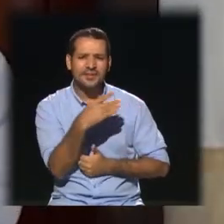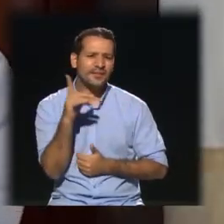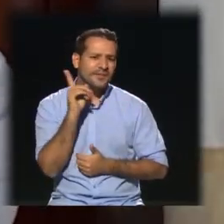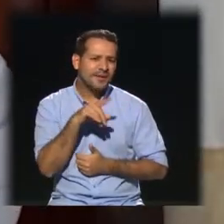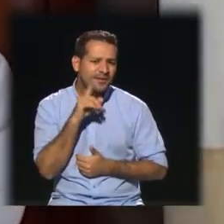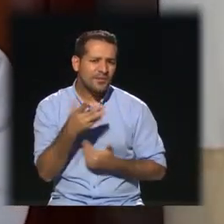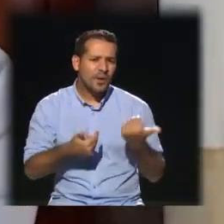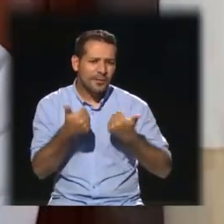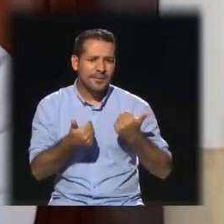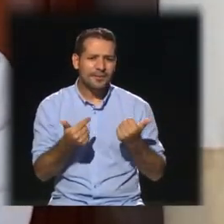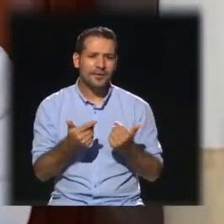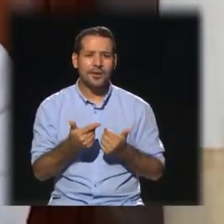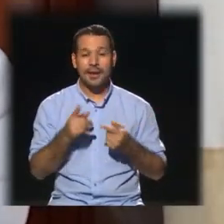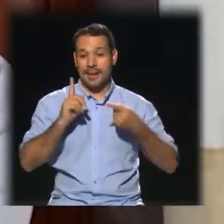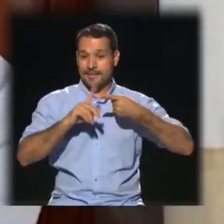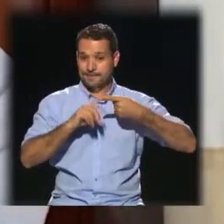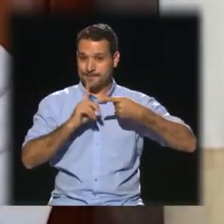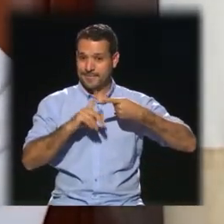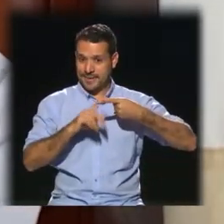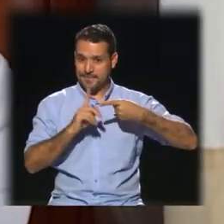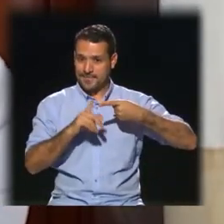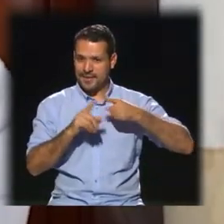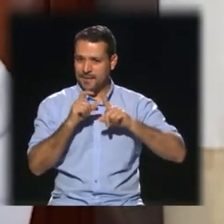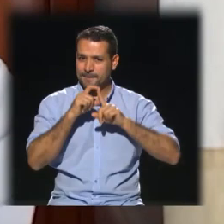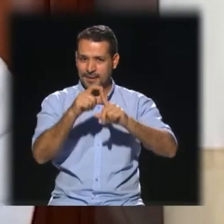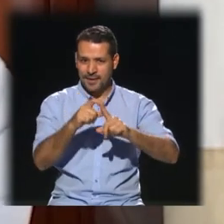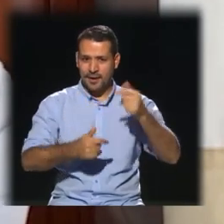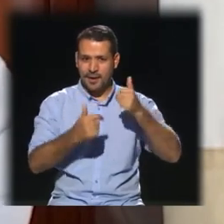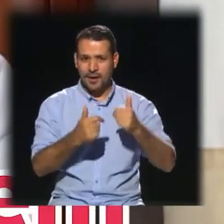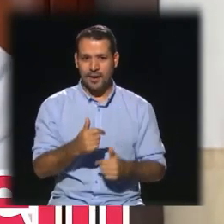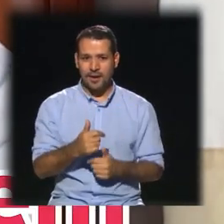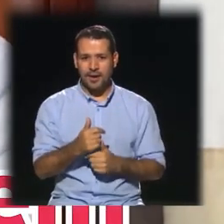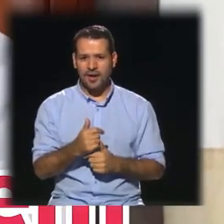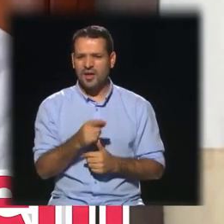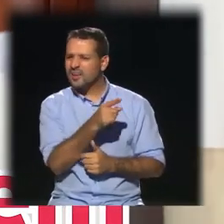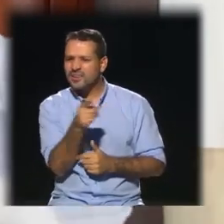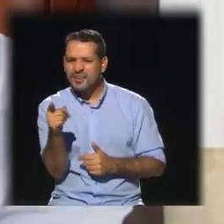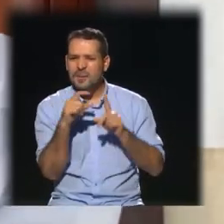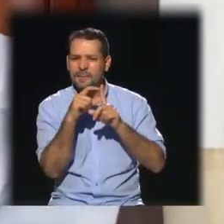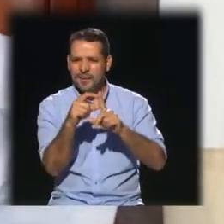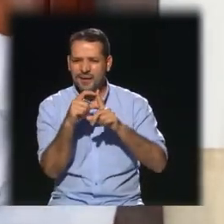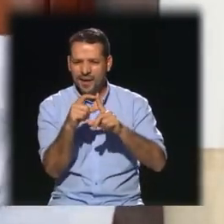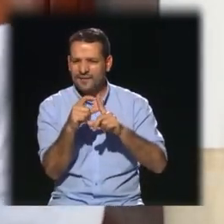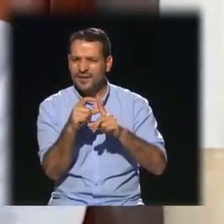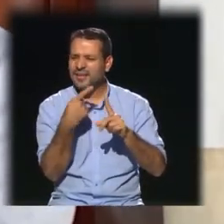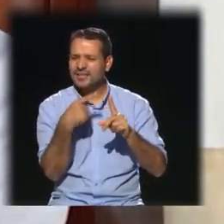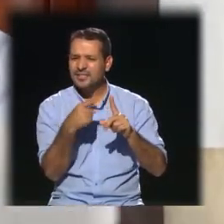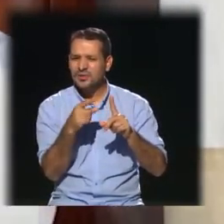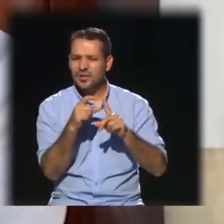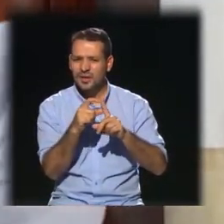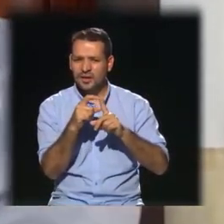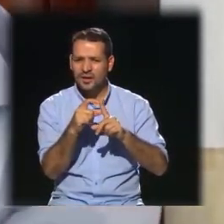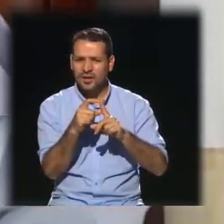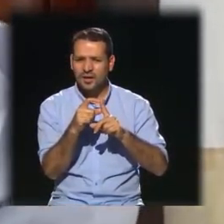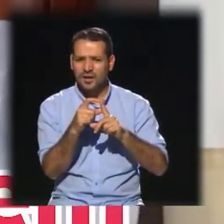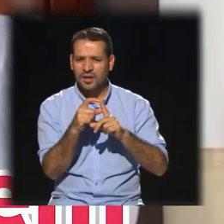Entonces vamos, ¿cuáles son las que tenemos hoy? La primera que vamos a trabajar es la falacia ad antiquitatem. ¿Qué es eso? Está fácil, chico. Mira, la